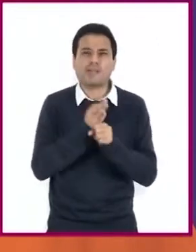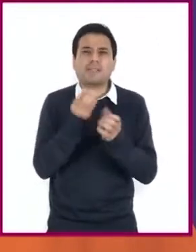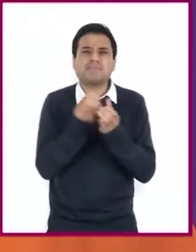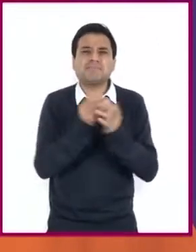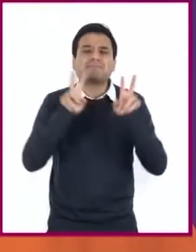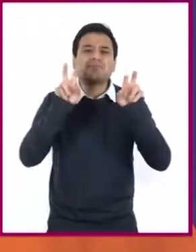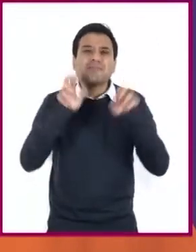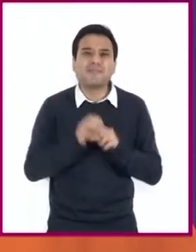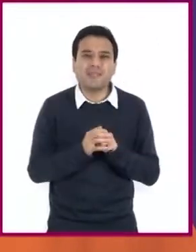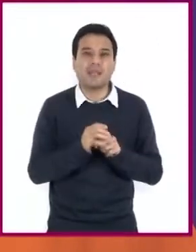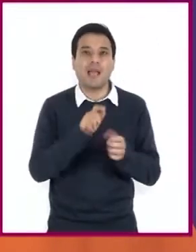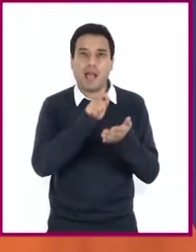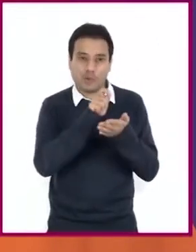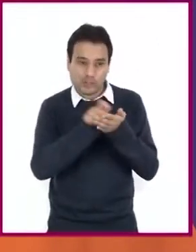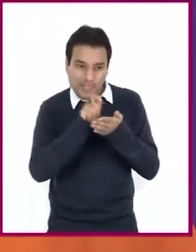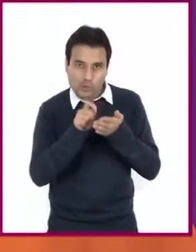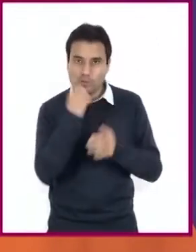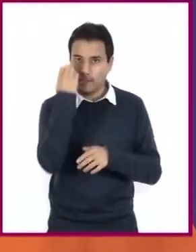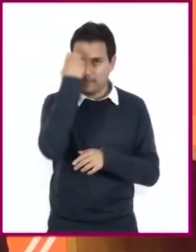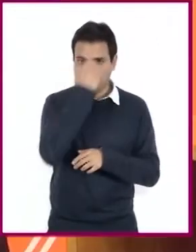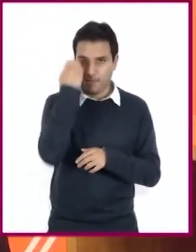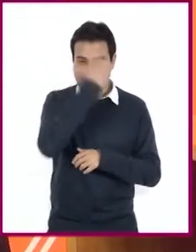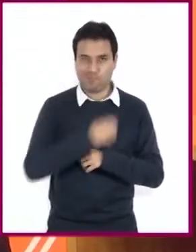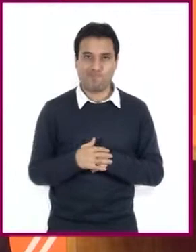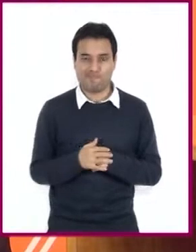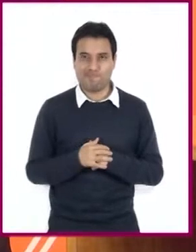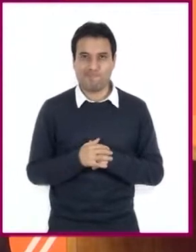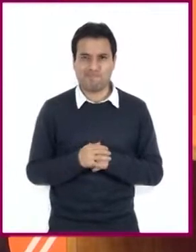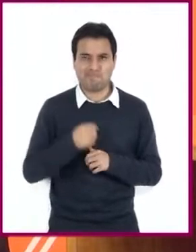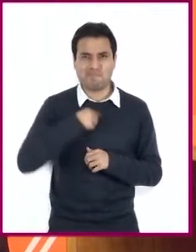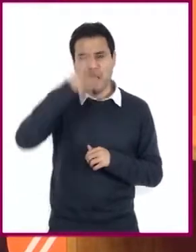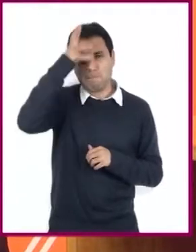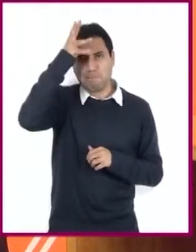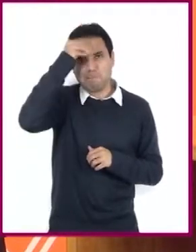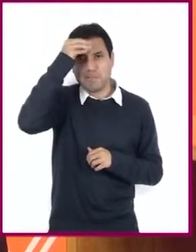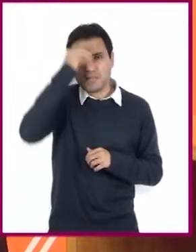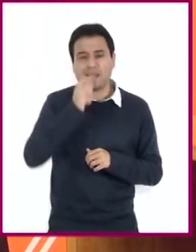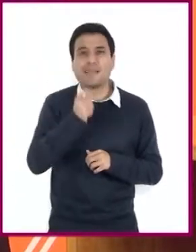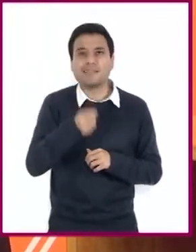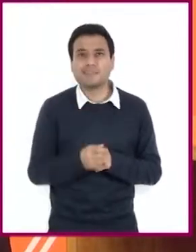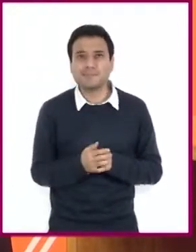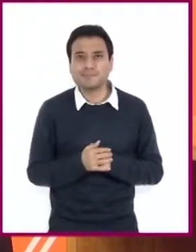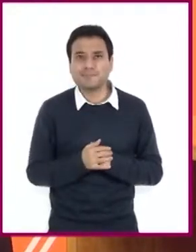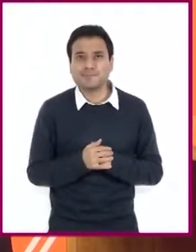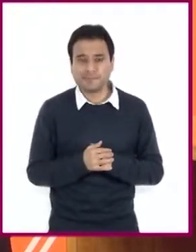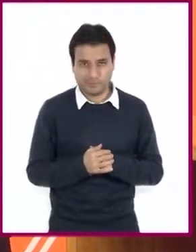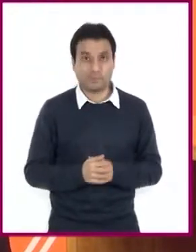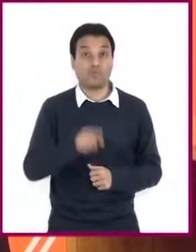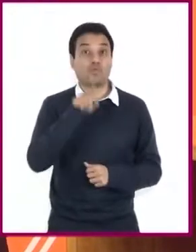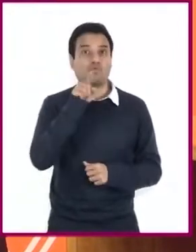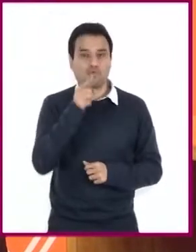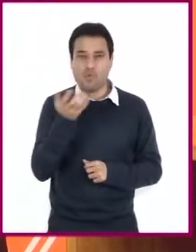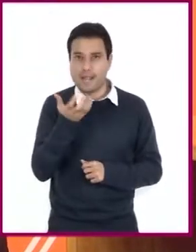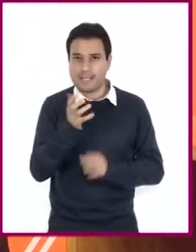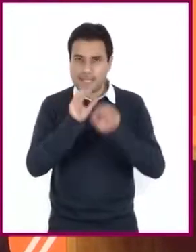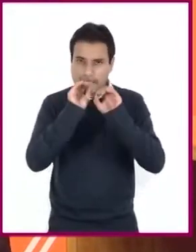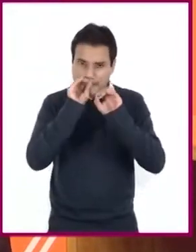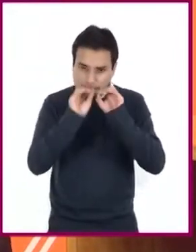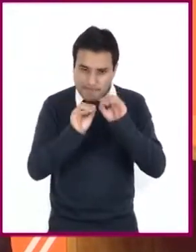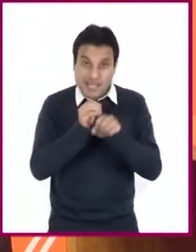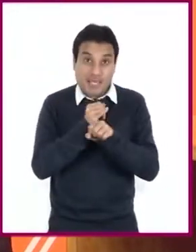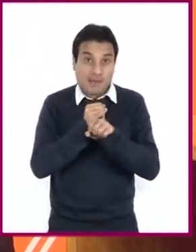titula Anotando, Analizando. El aprendizaje esperado es: elabora informes de